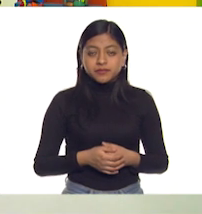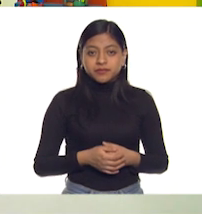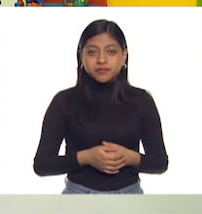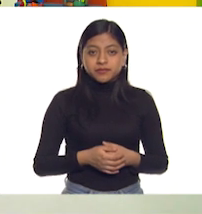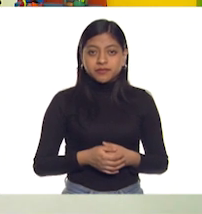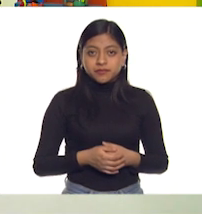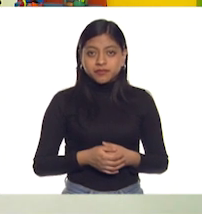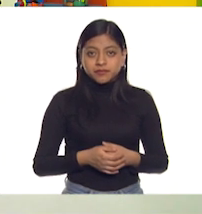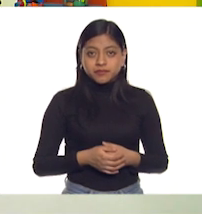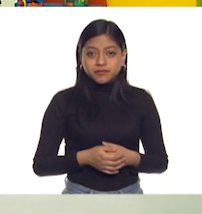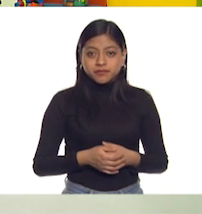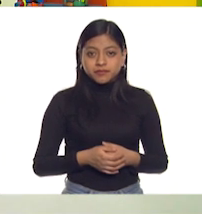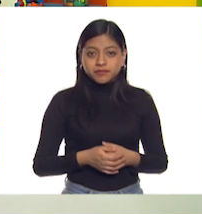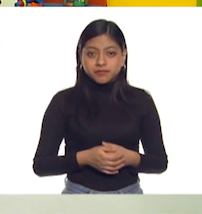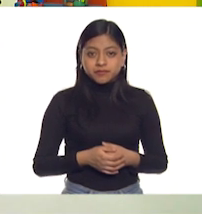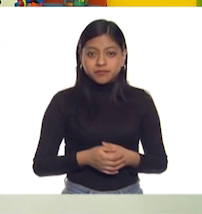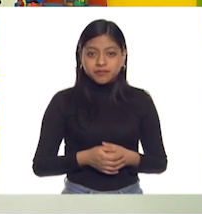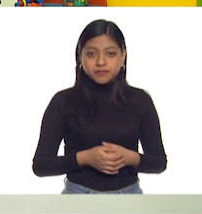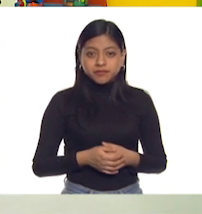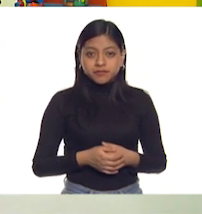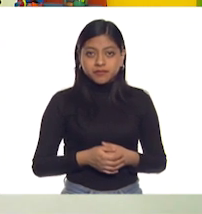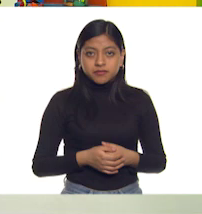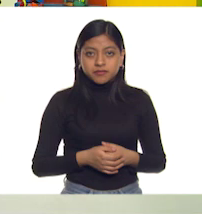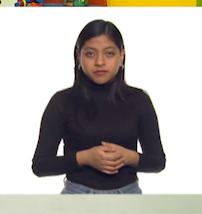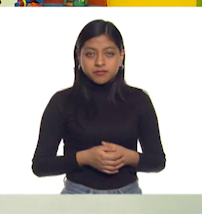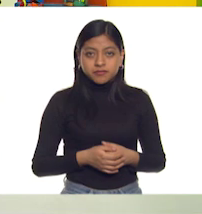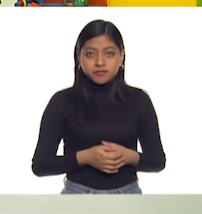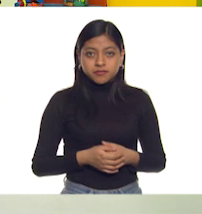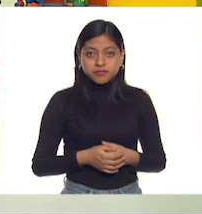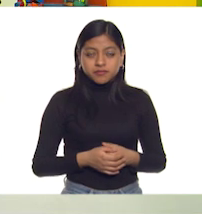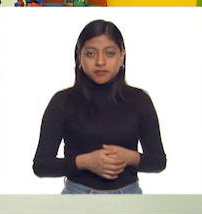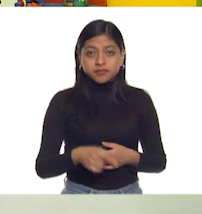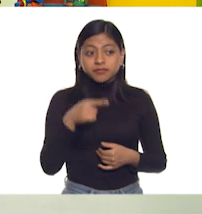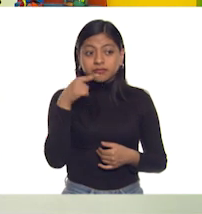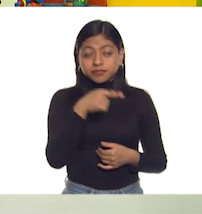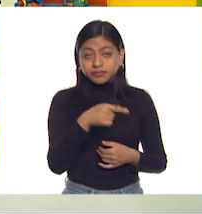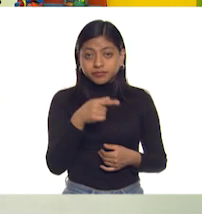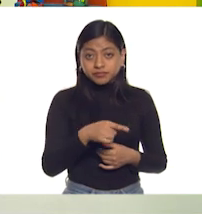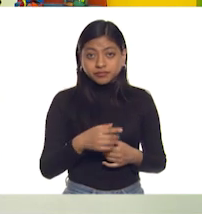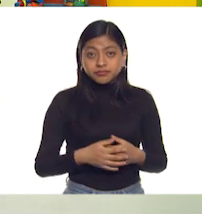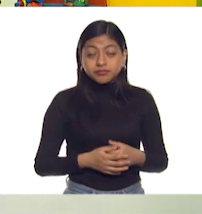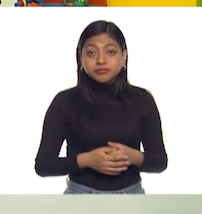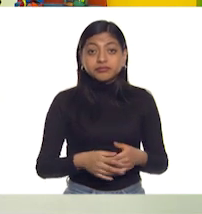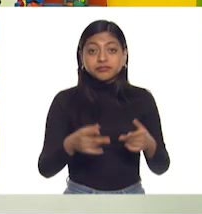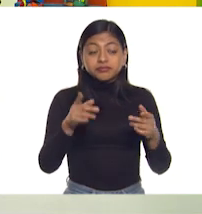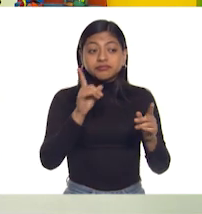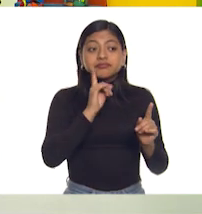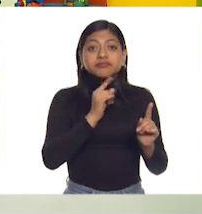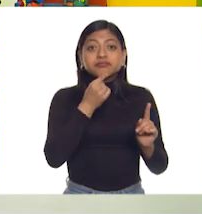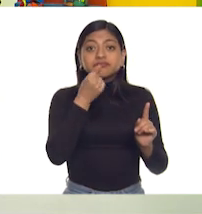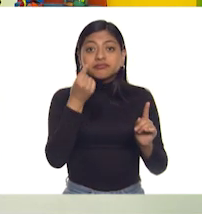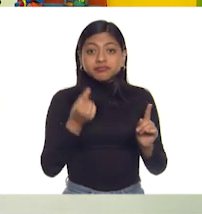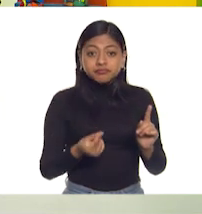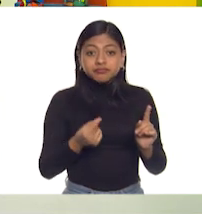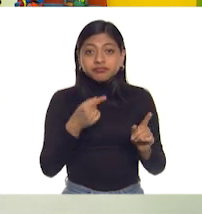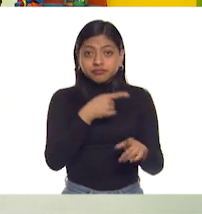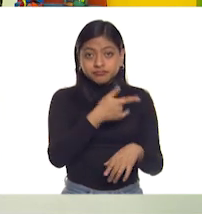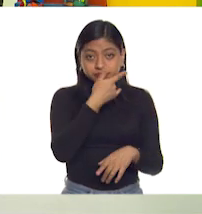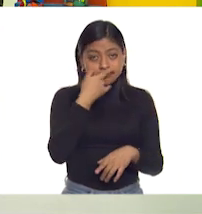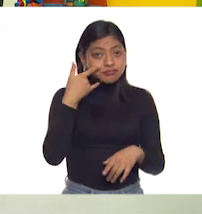espalda pierde su casto nombre. Le bajó los calzoncitos